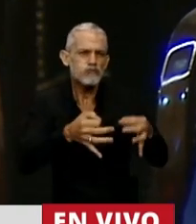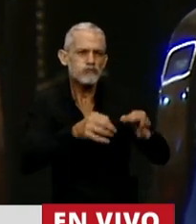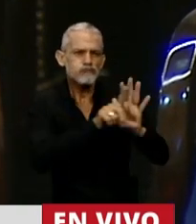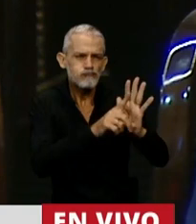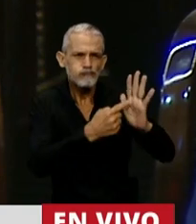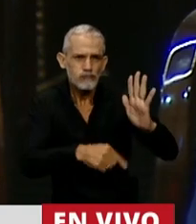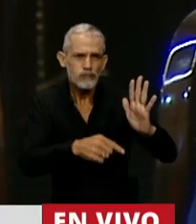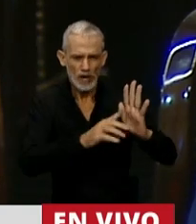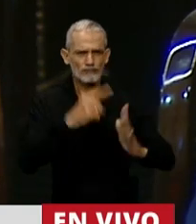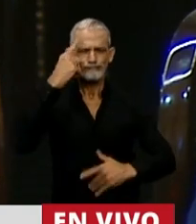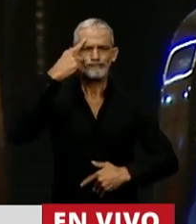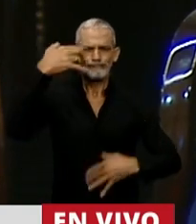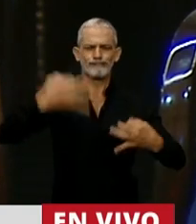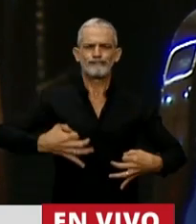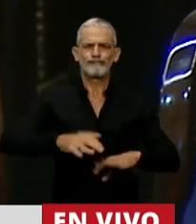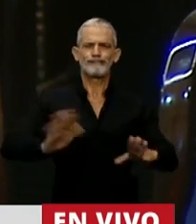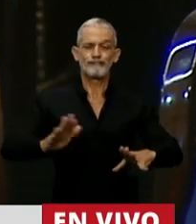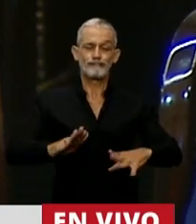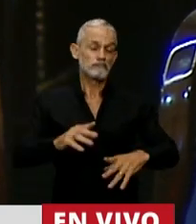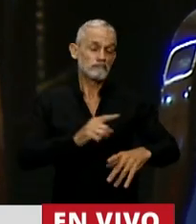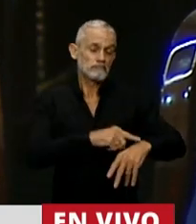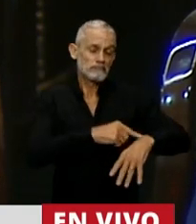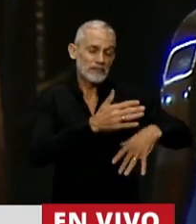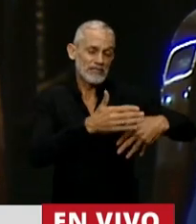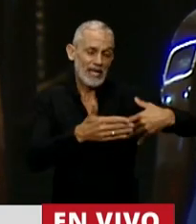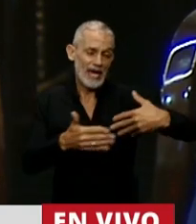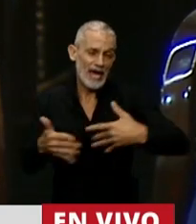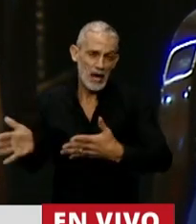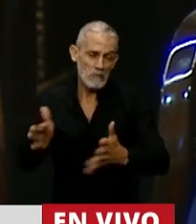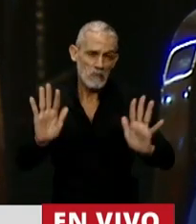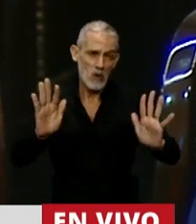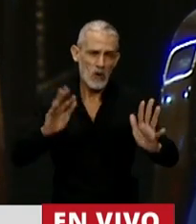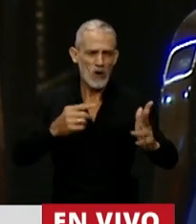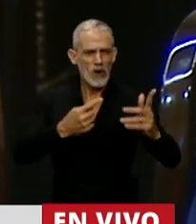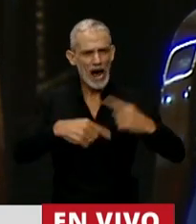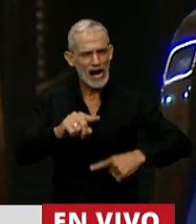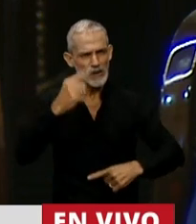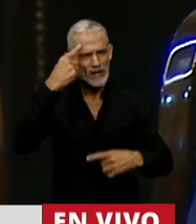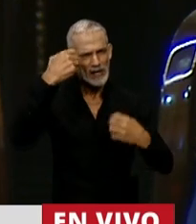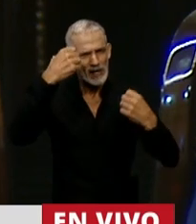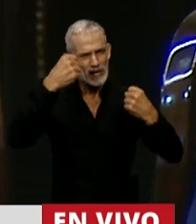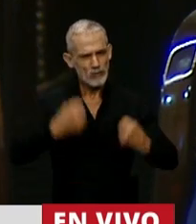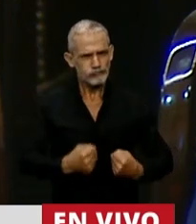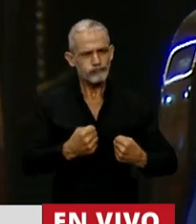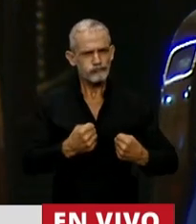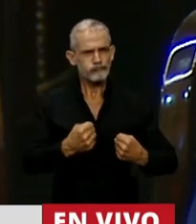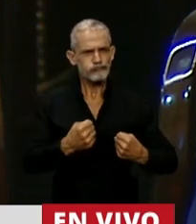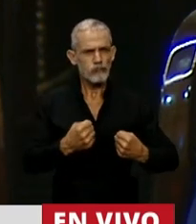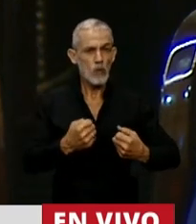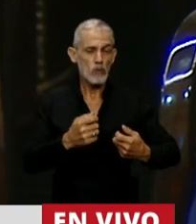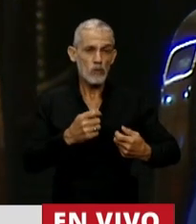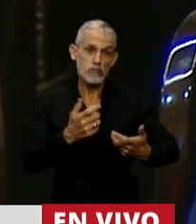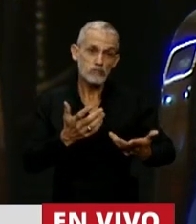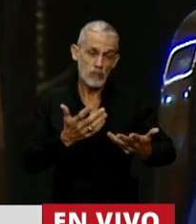esta cuestión. Y con el paso de del tiempo, por el contrario, esa convicción tuvo o